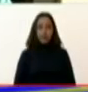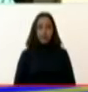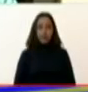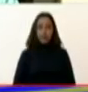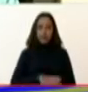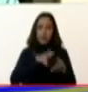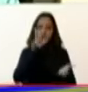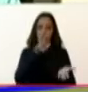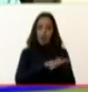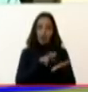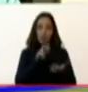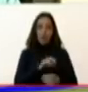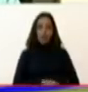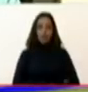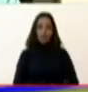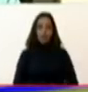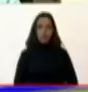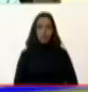¡Aprobado, pues!